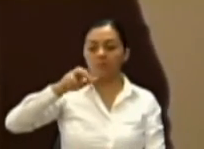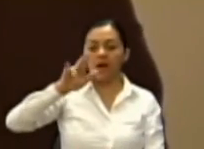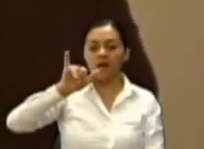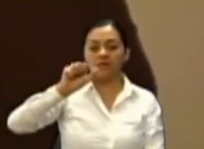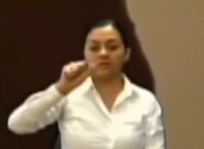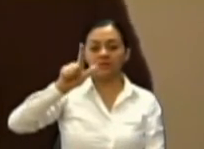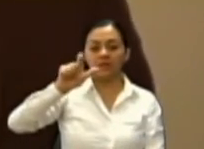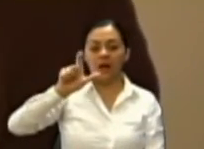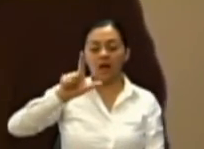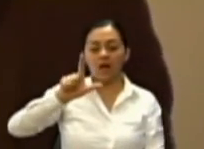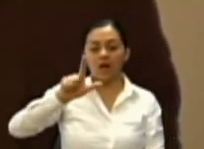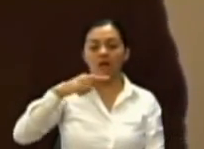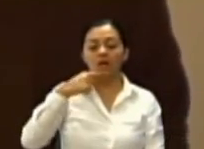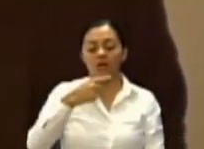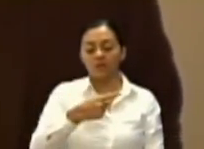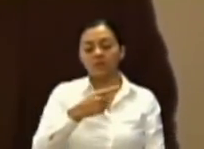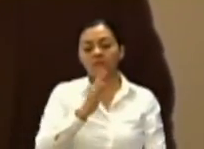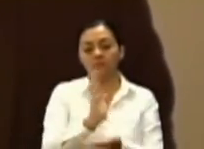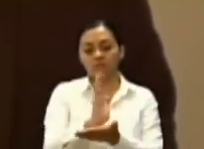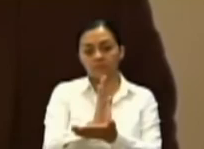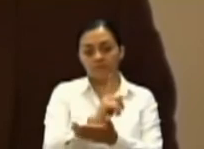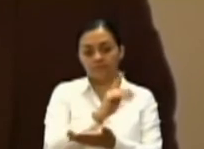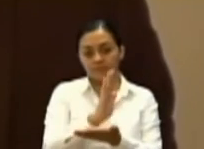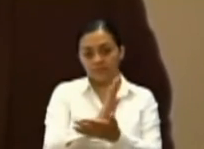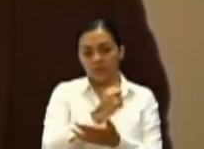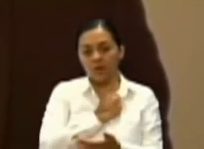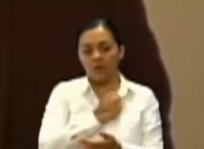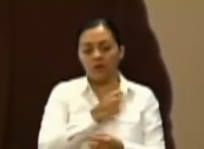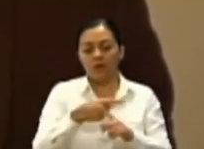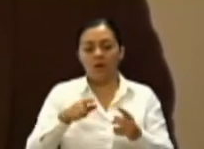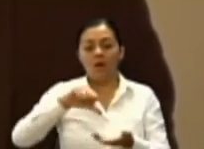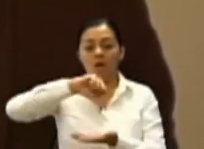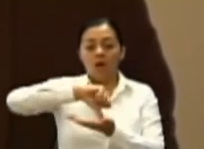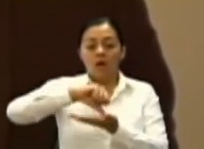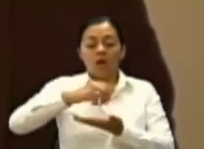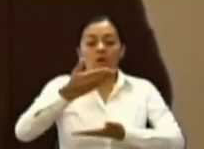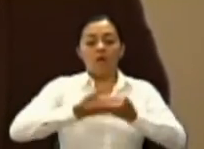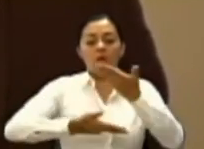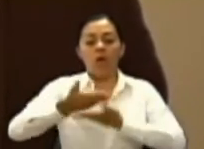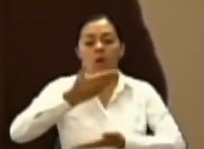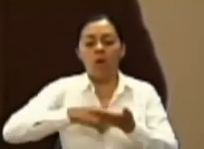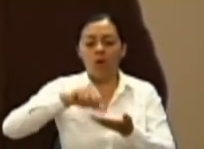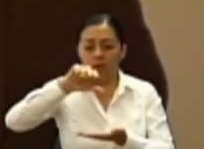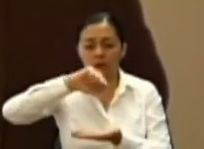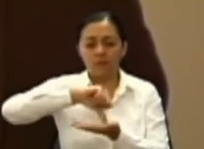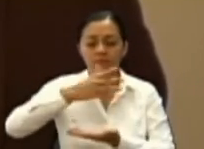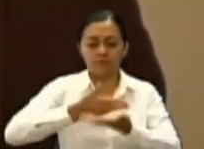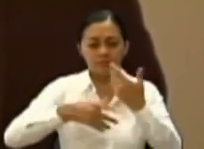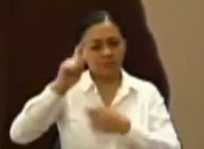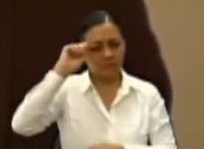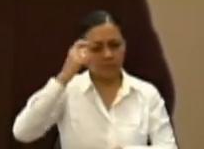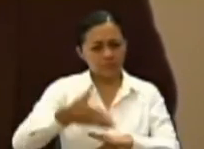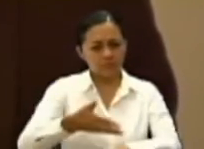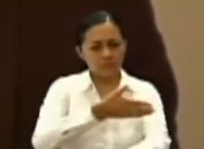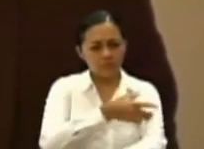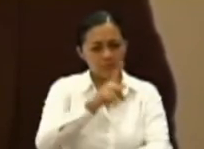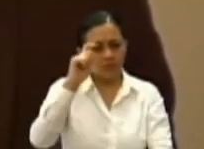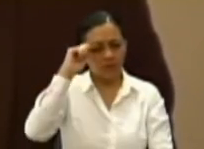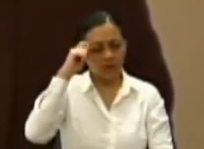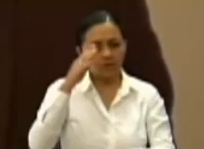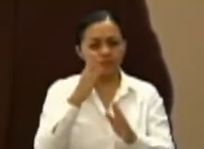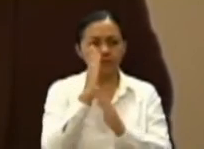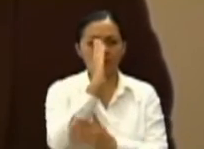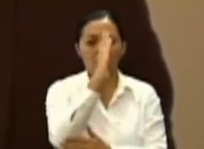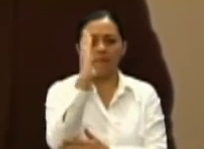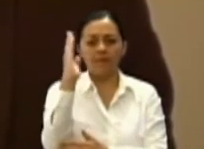aquí como siempre matamos dos pájaros de un solo tiro este en un centro comercial entonces si ustedes se acuerdan los almacenes